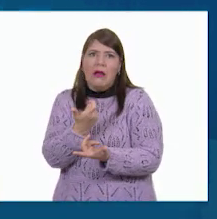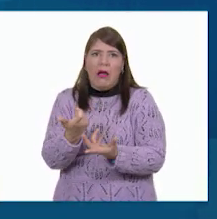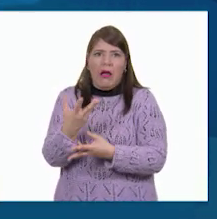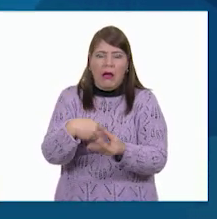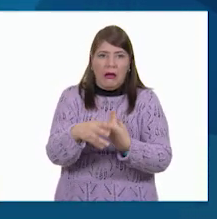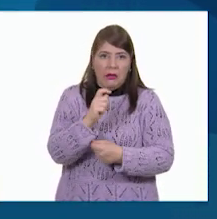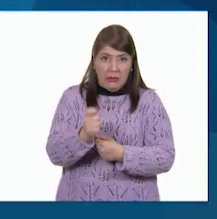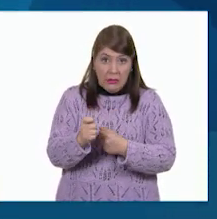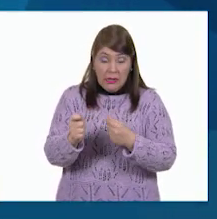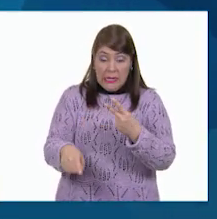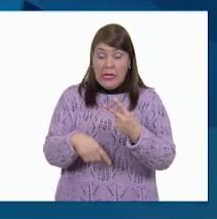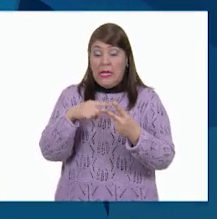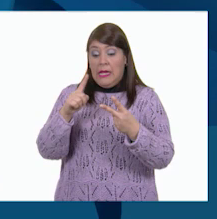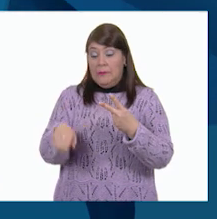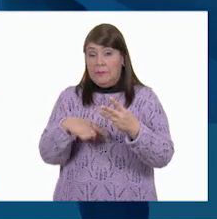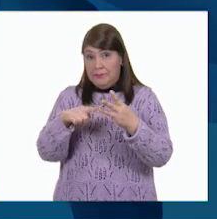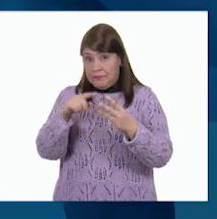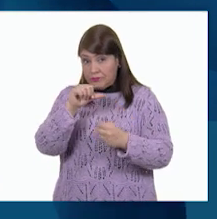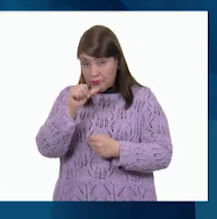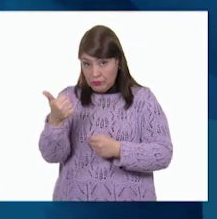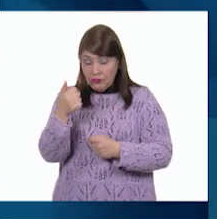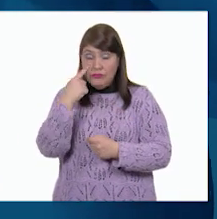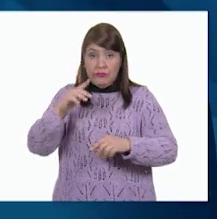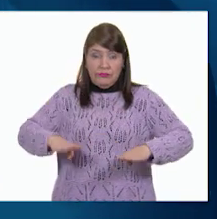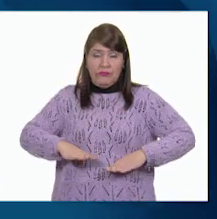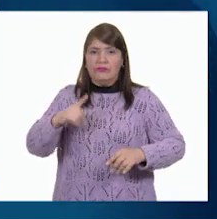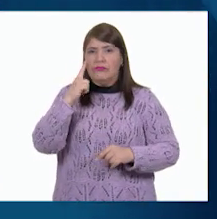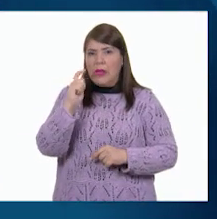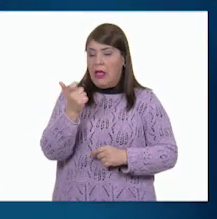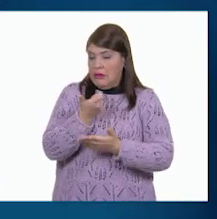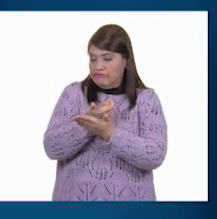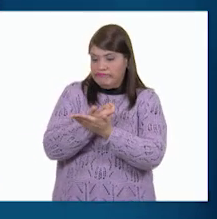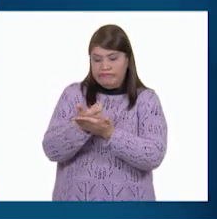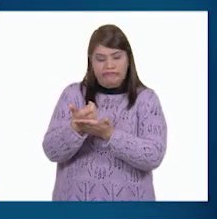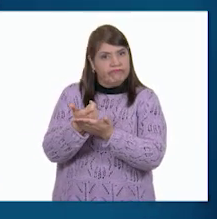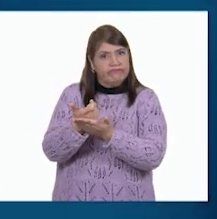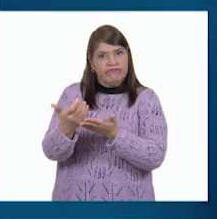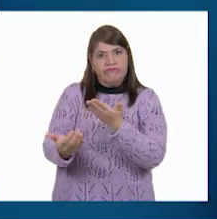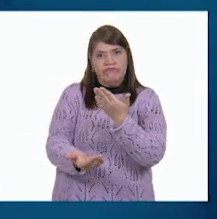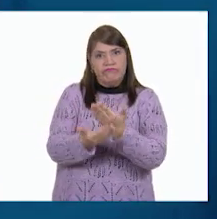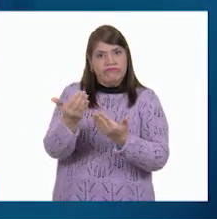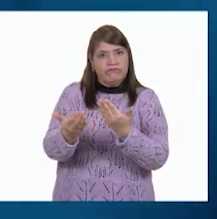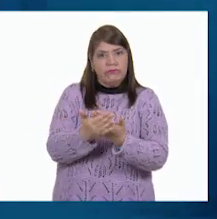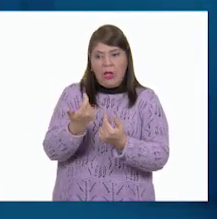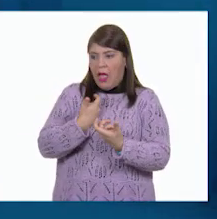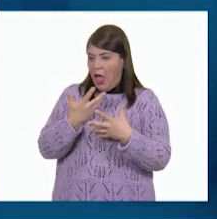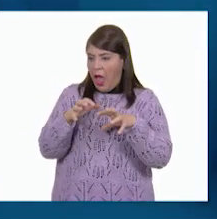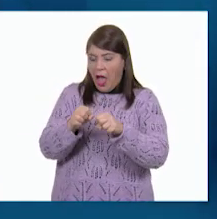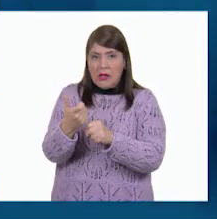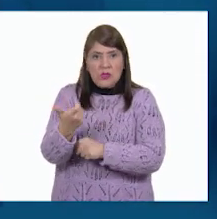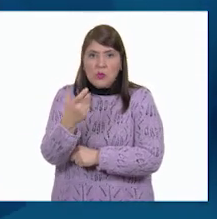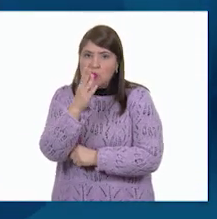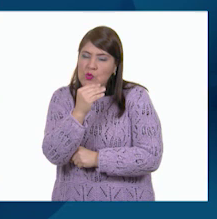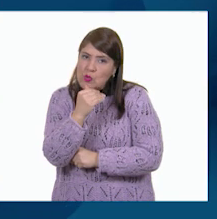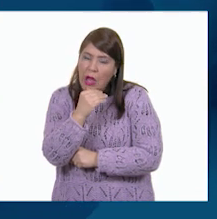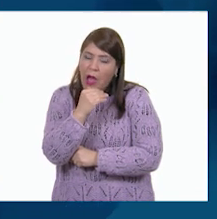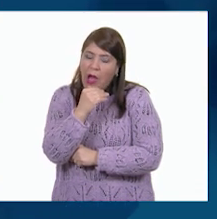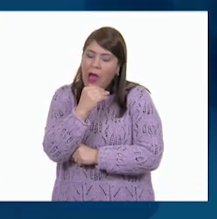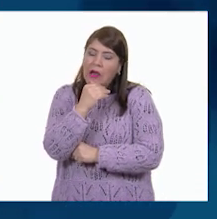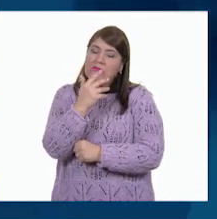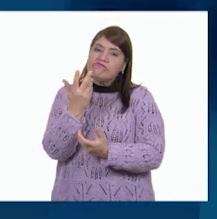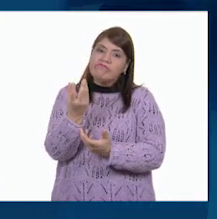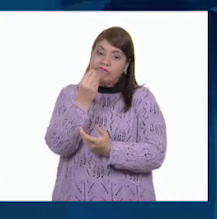tercera característica de las tiendas de raya es que cuando el salario no les alcanzaba a los peones para comprar lo que necesitaban, a